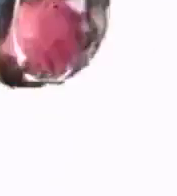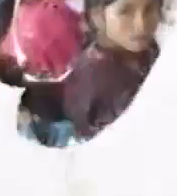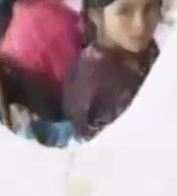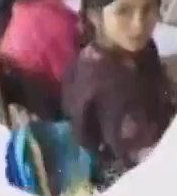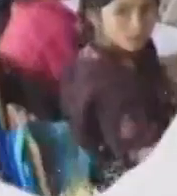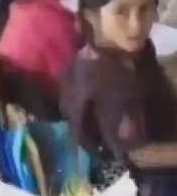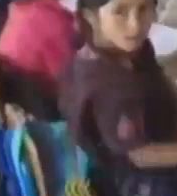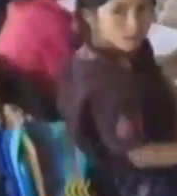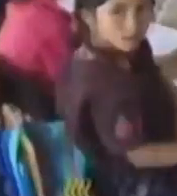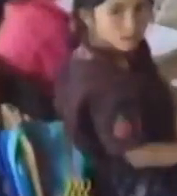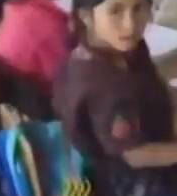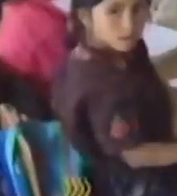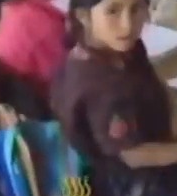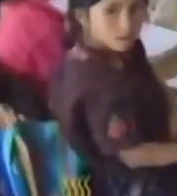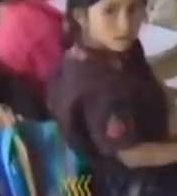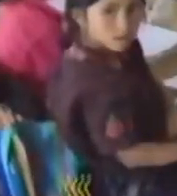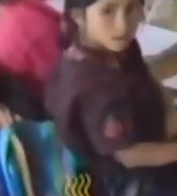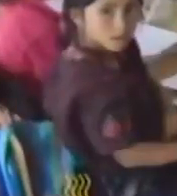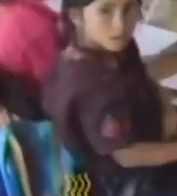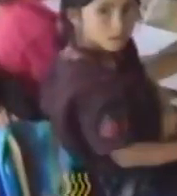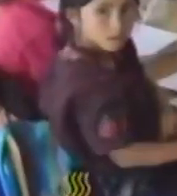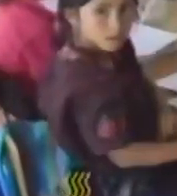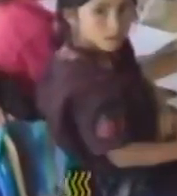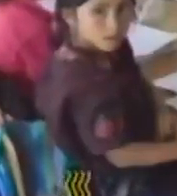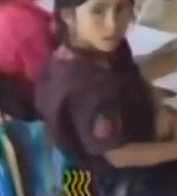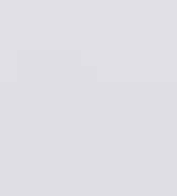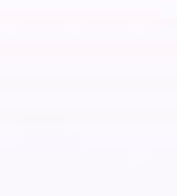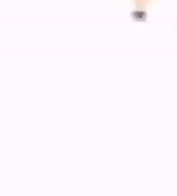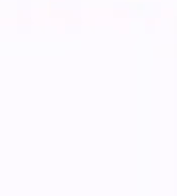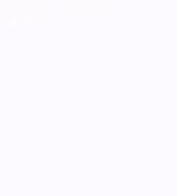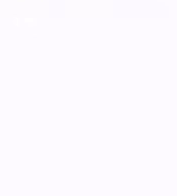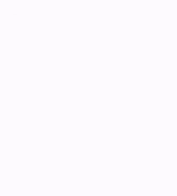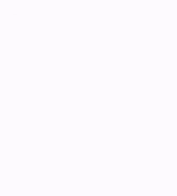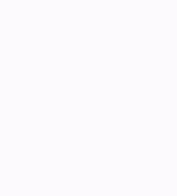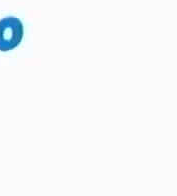A continuación, comunicación y lenguaje, segundo primaria.